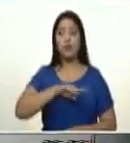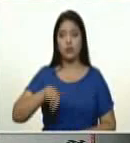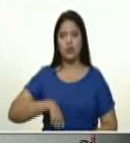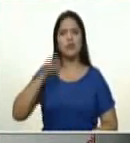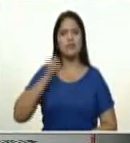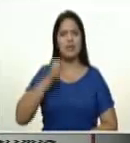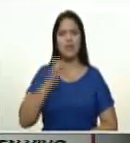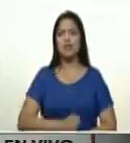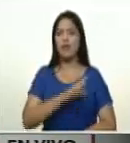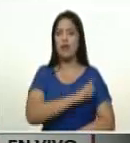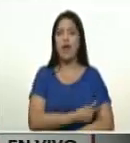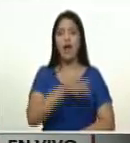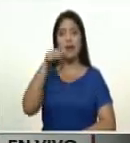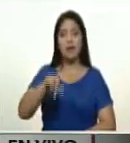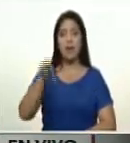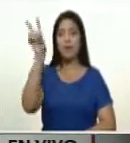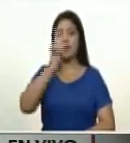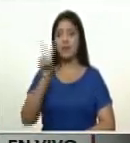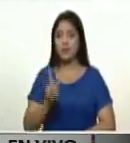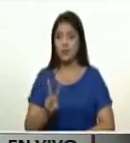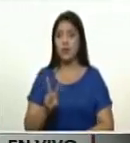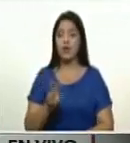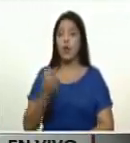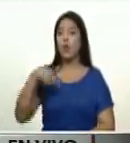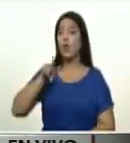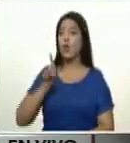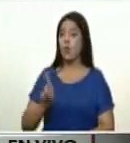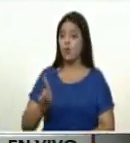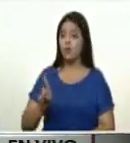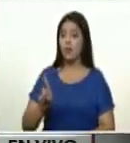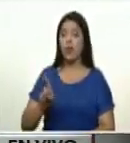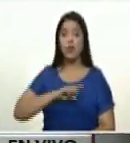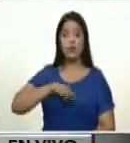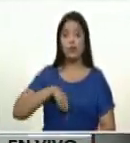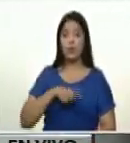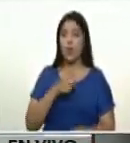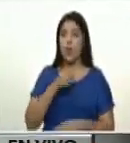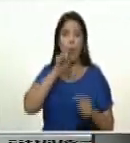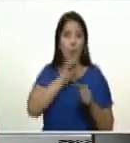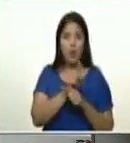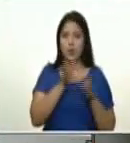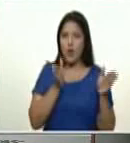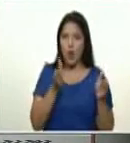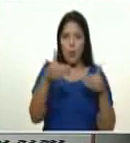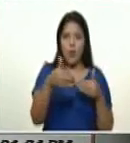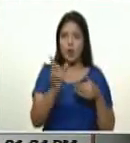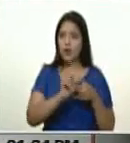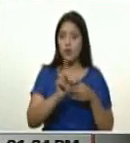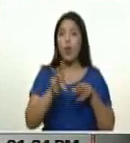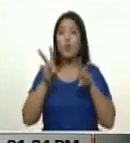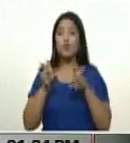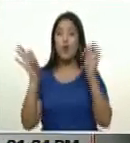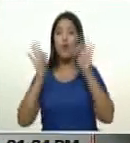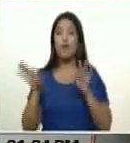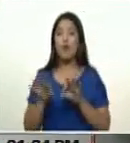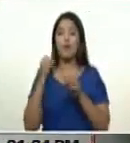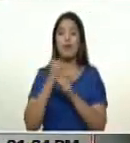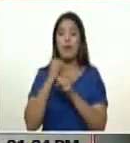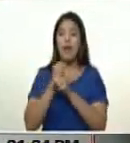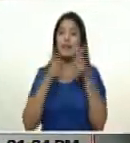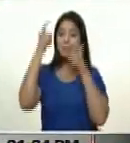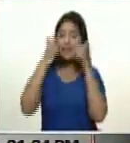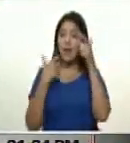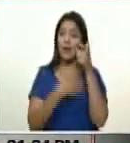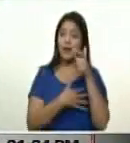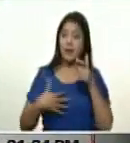fortalece Venezuela. Lo único que le puedo decir es que no estamos produciendo solamente bloques, estamos produciendo un nuevo modelo de gestión que quería el comandante Chávez y